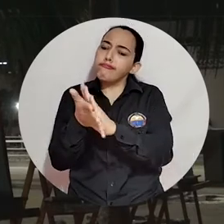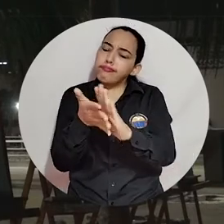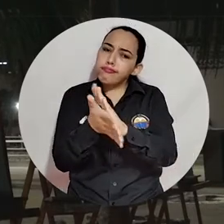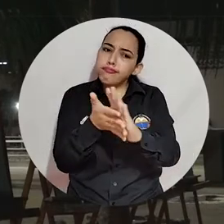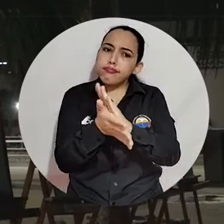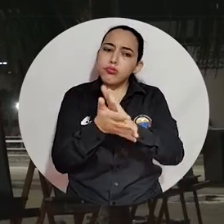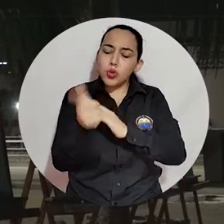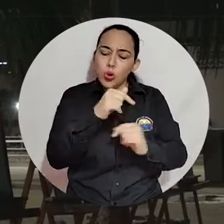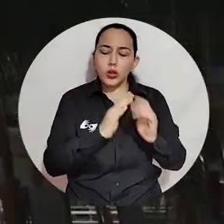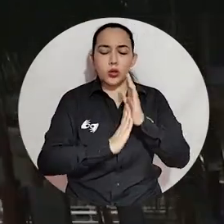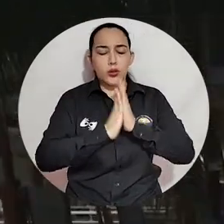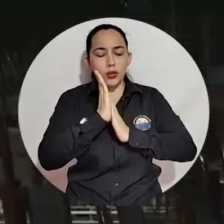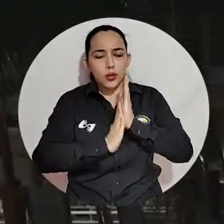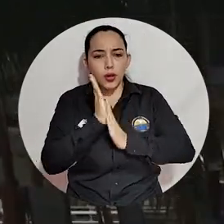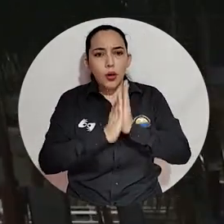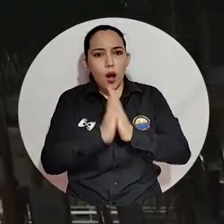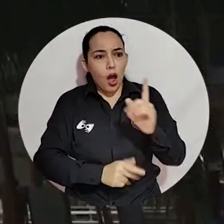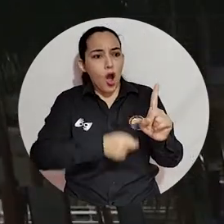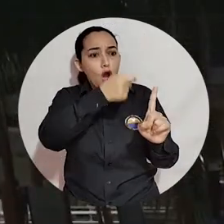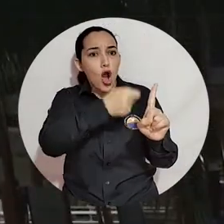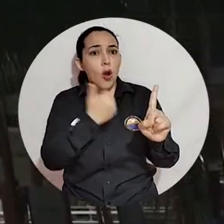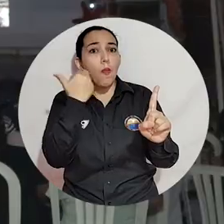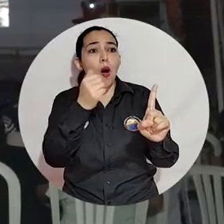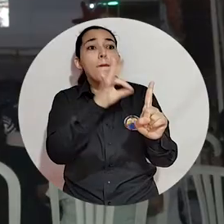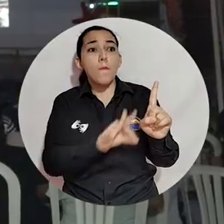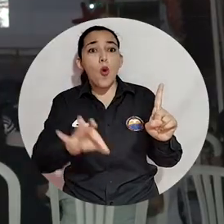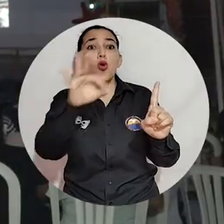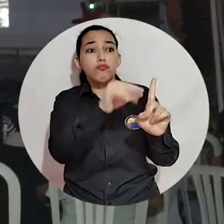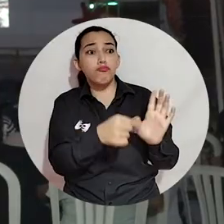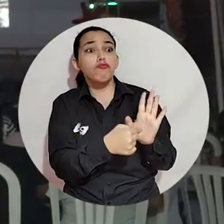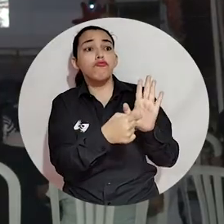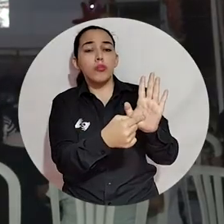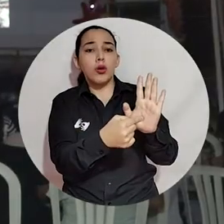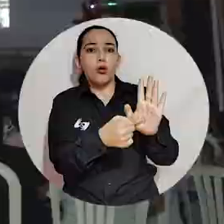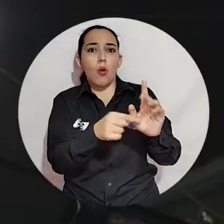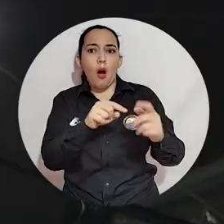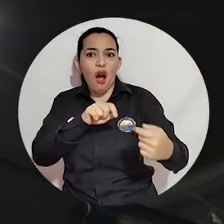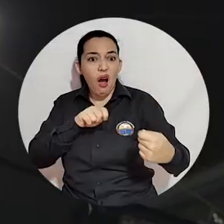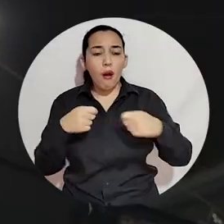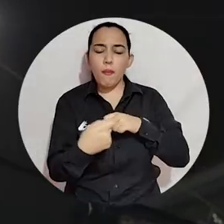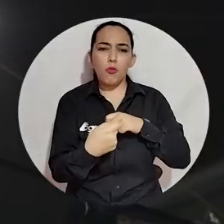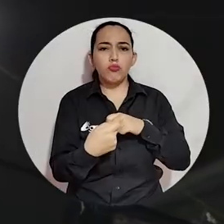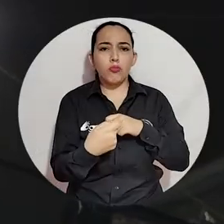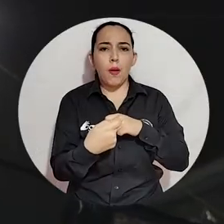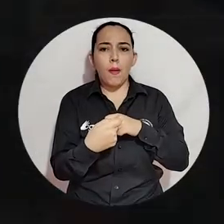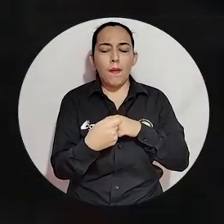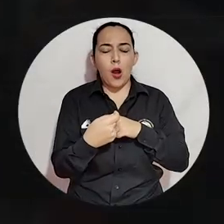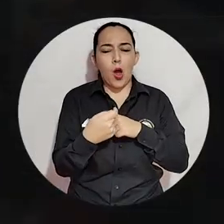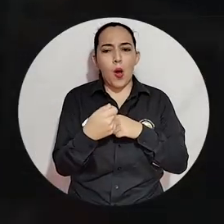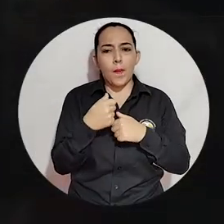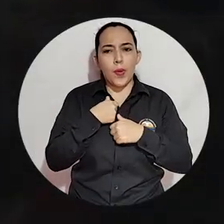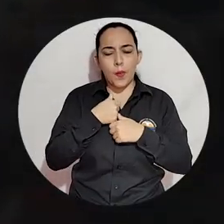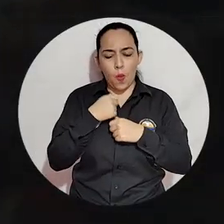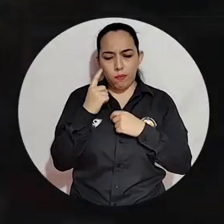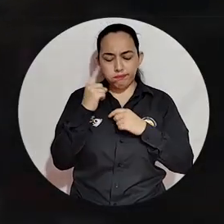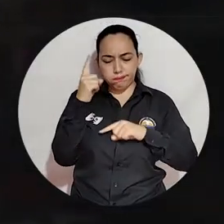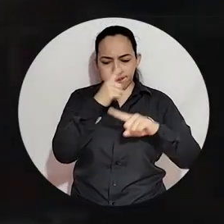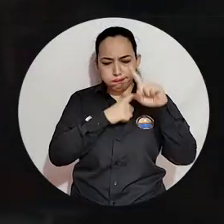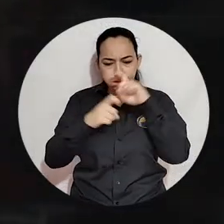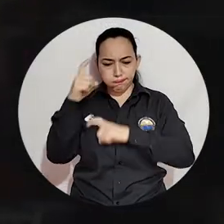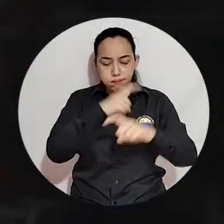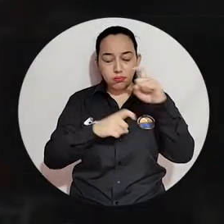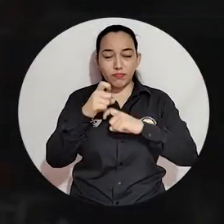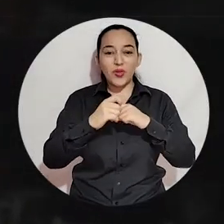mensaje esperanzador para resaltar el rol de la mujer y quizás no hacer un cambio de pronto a la ciudad, pero sí por lo menos que quede esa